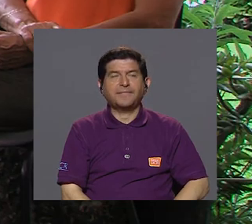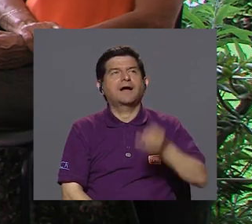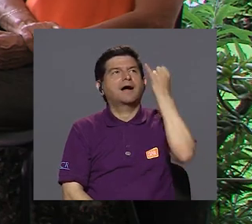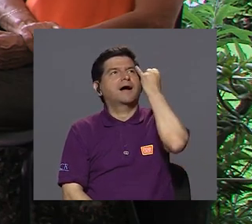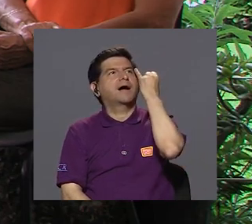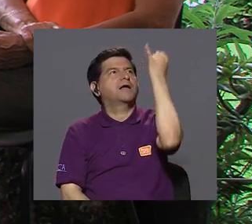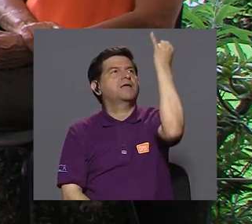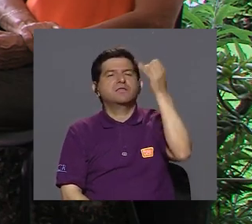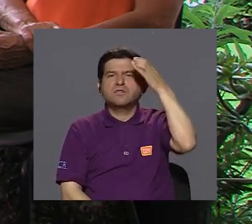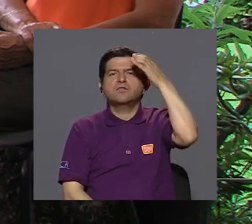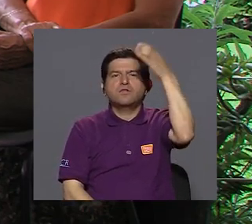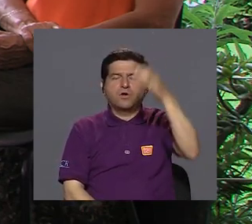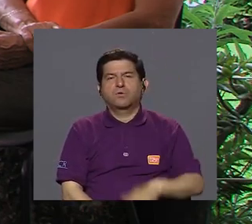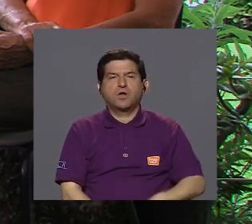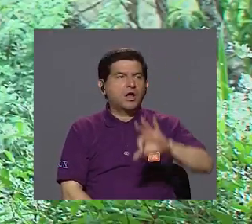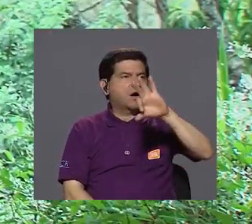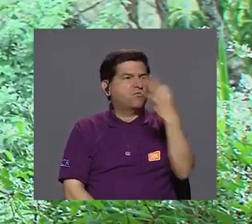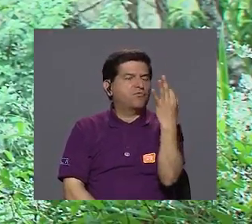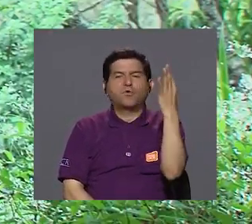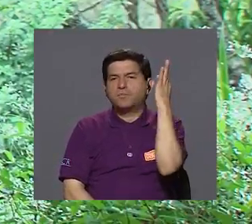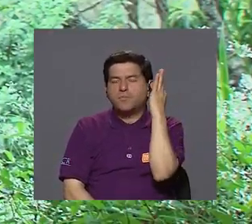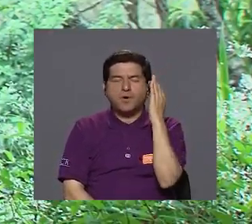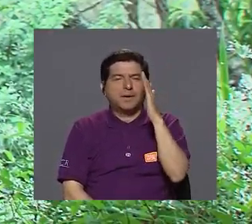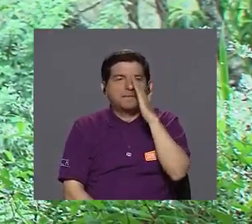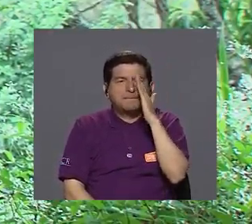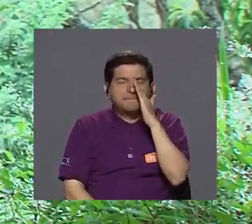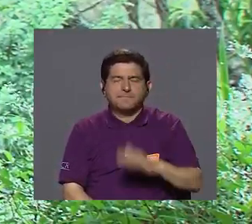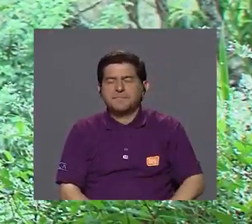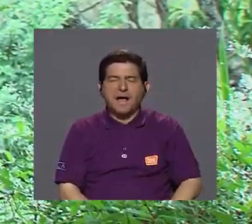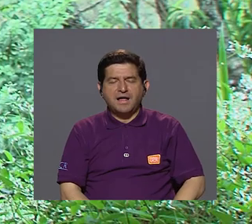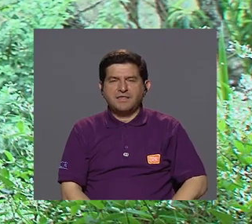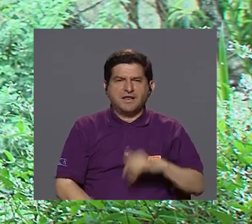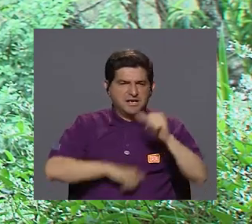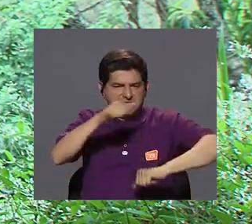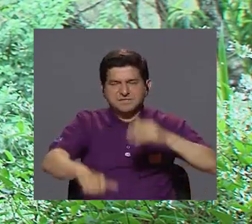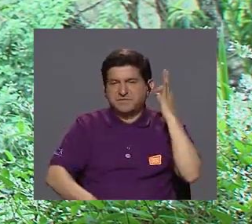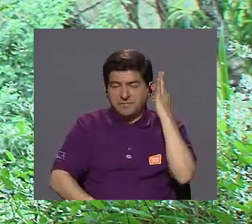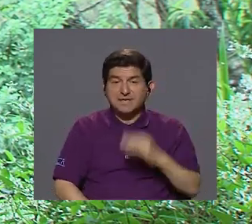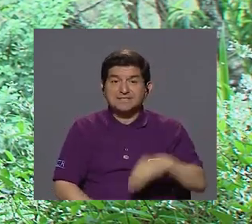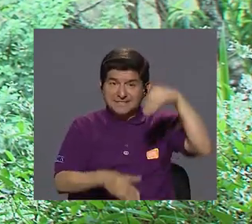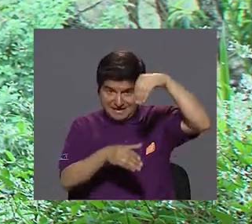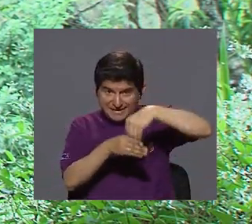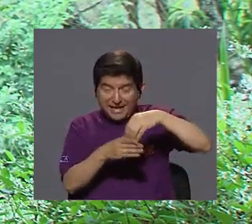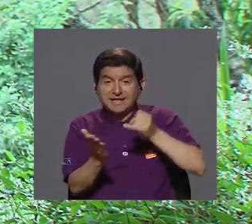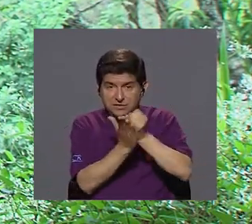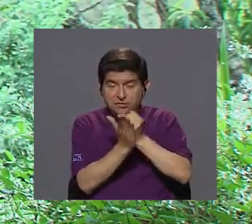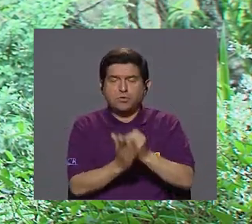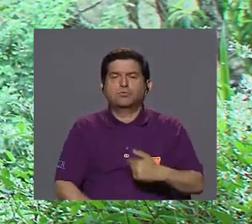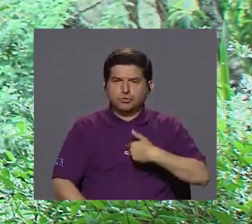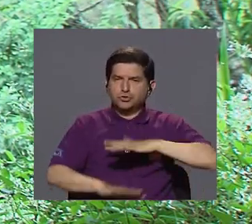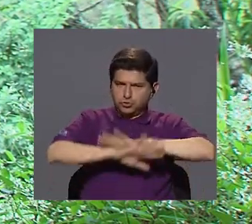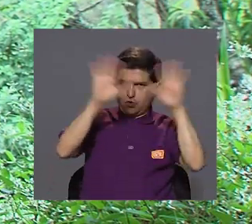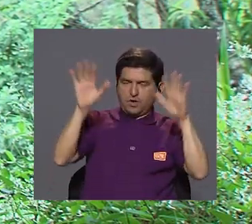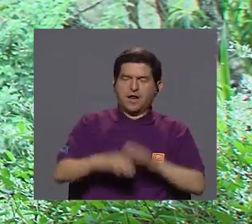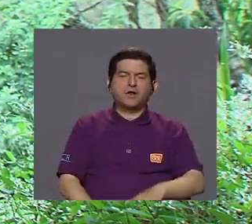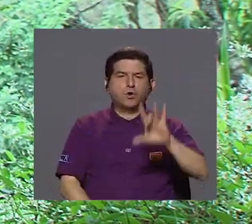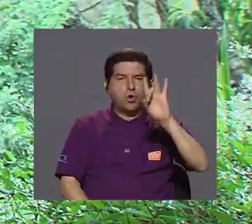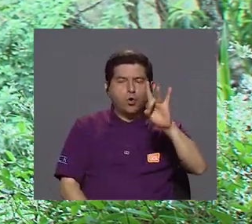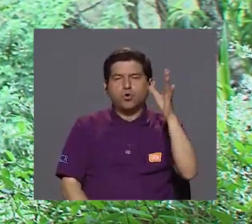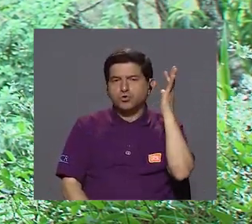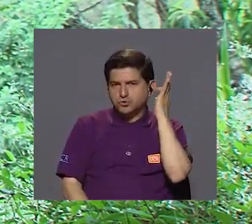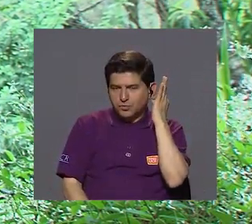cuáles, digamos, ideologías culturales o de qué forma las mujeres madres feministas de la investigación, porque en eso yo sé, claro, ¿verdad?, esta es una investigación